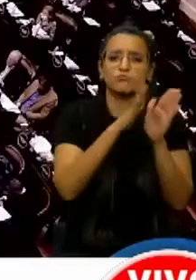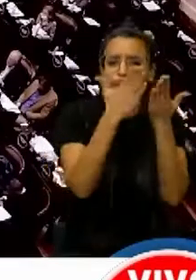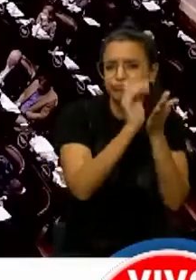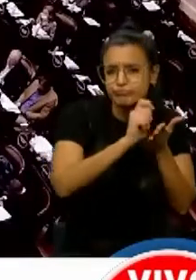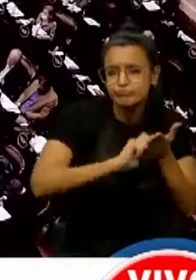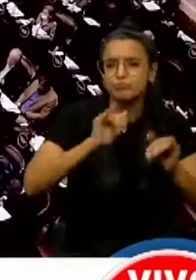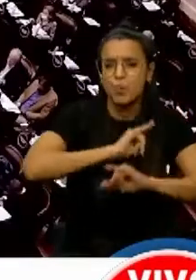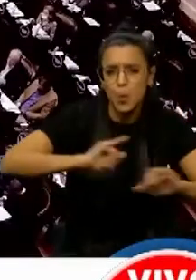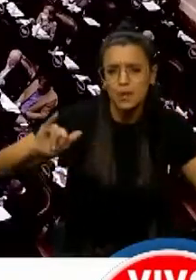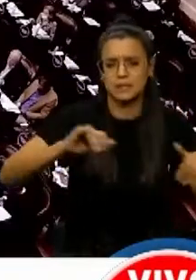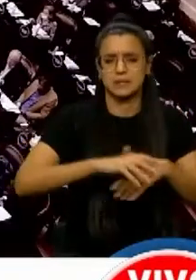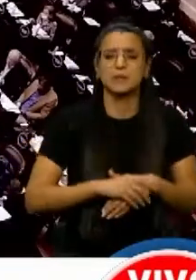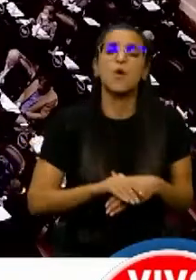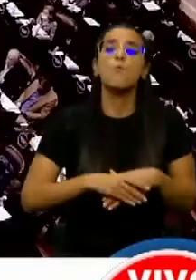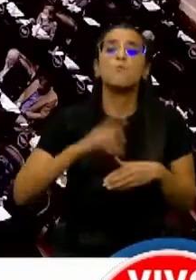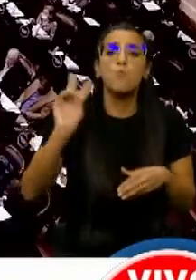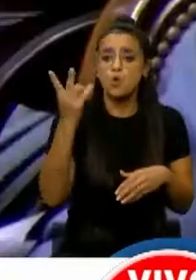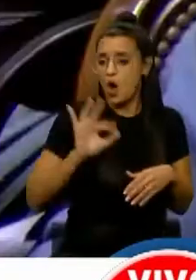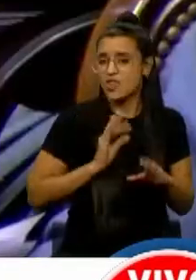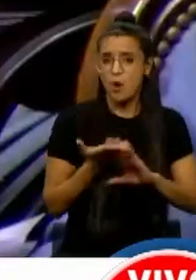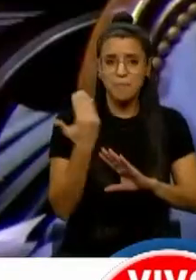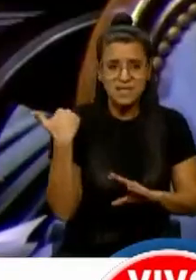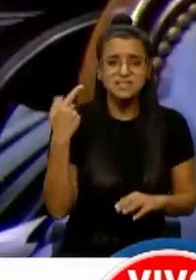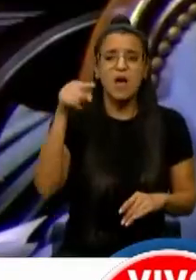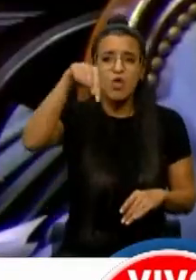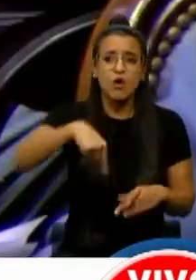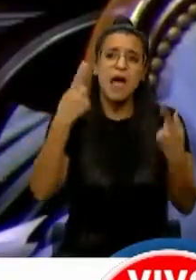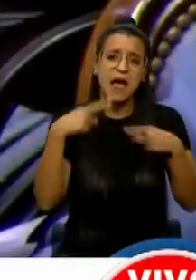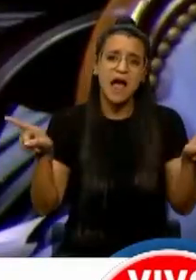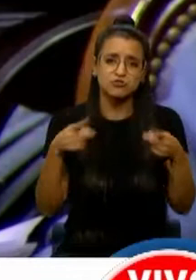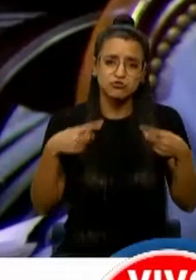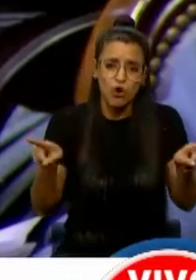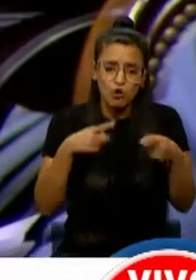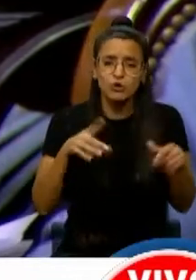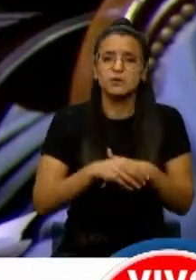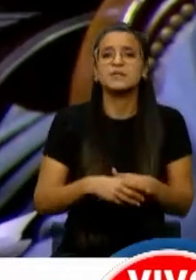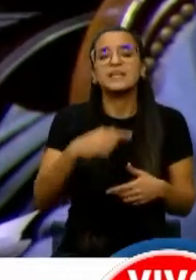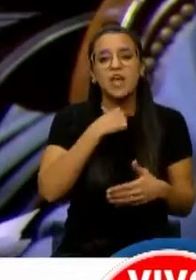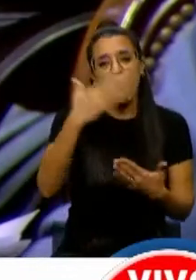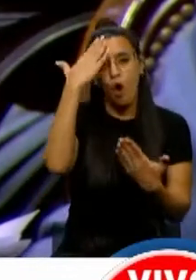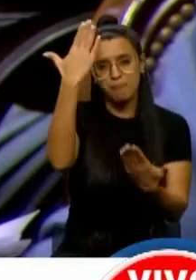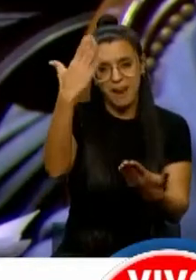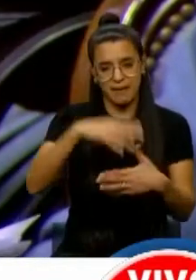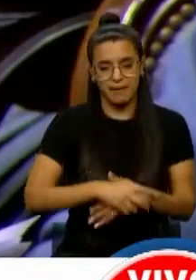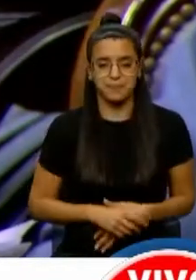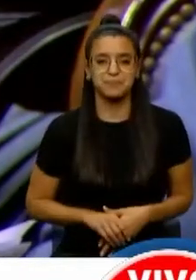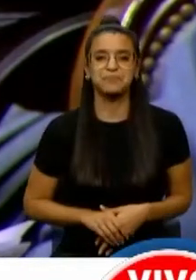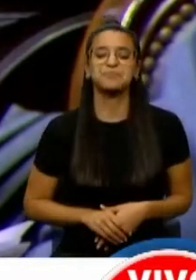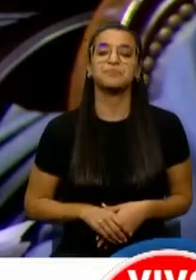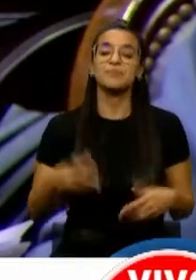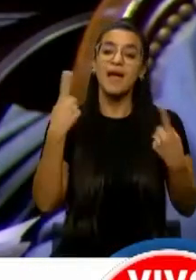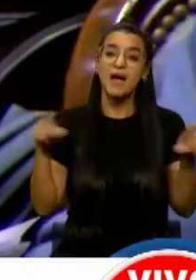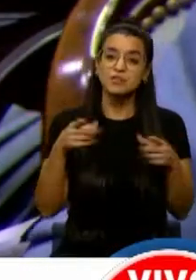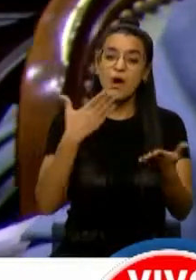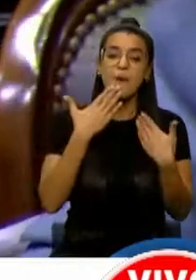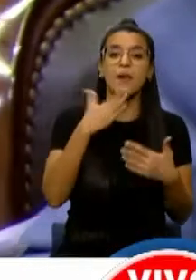libretista, publicista, que murió el año pasado y que con esta canción lo quiero homenajear. Esta canción